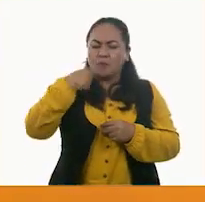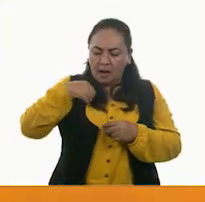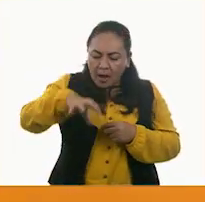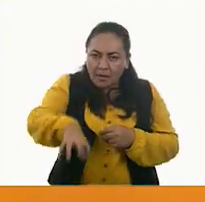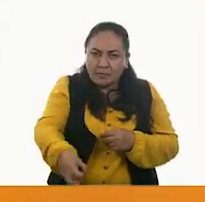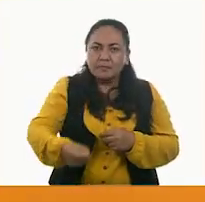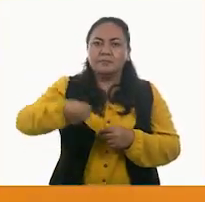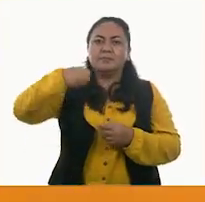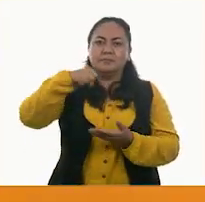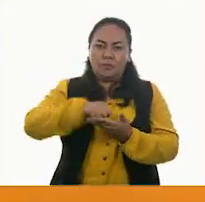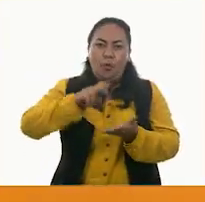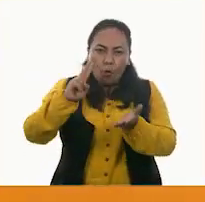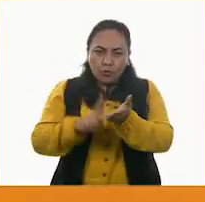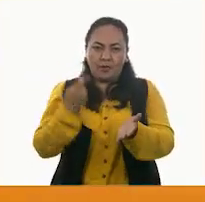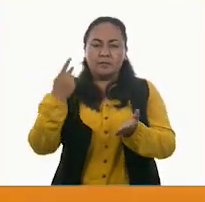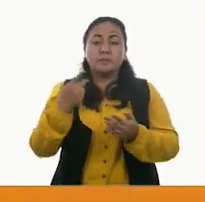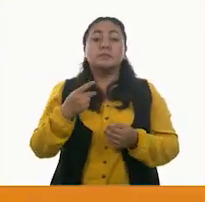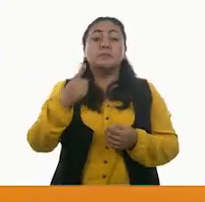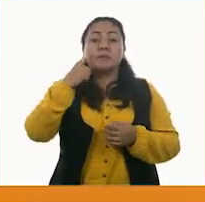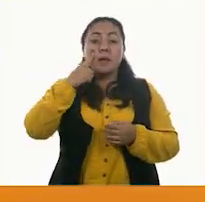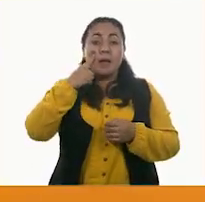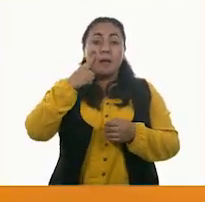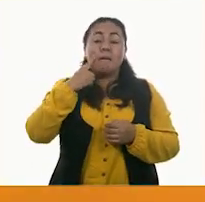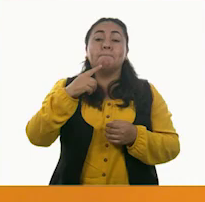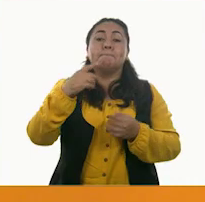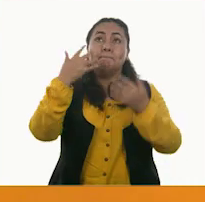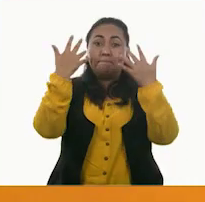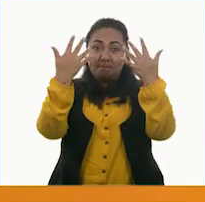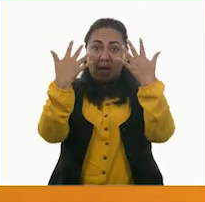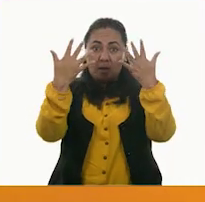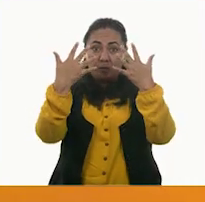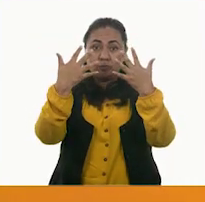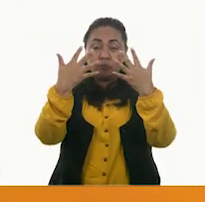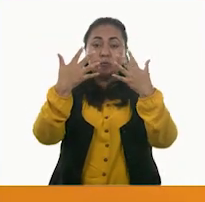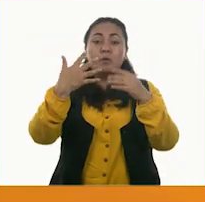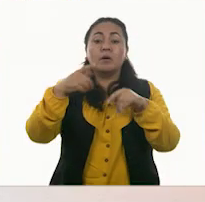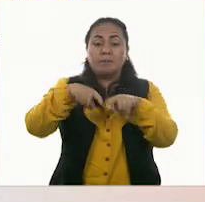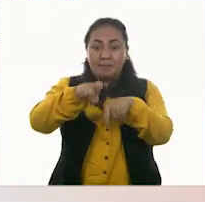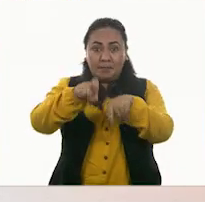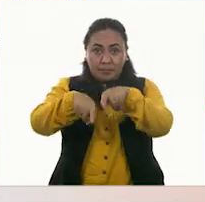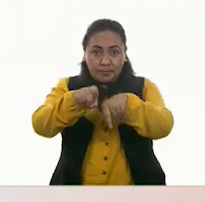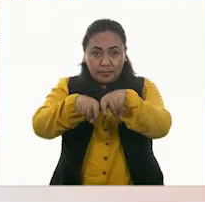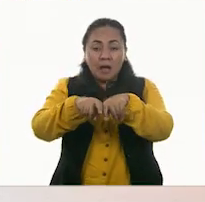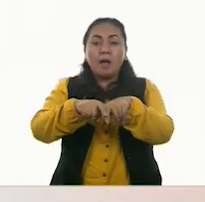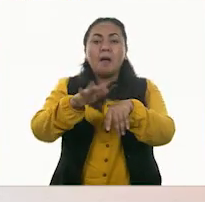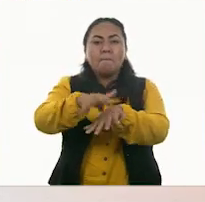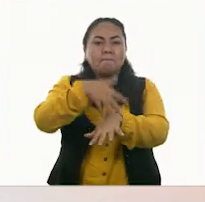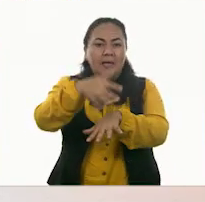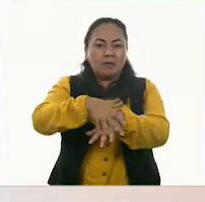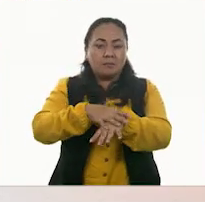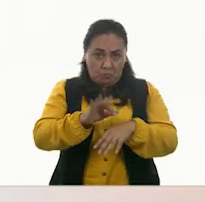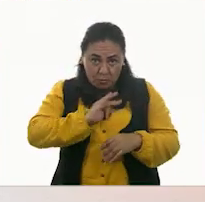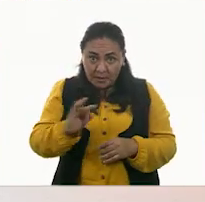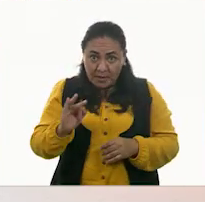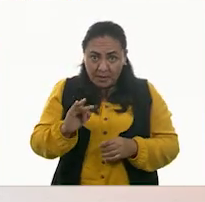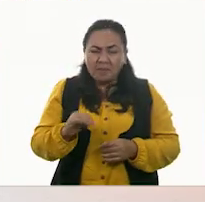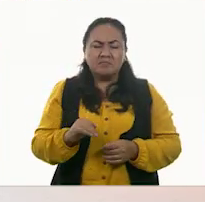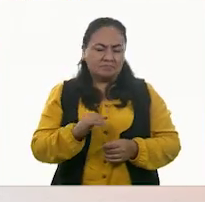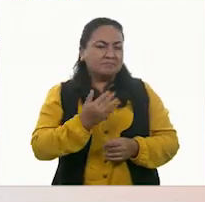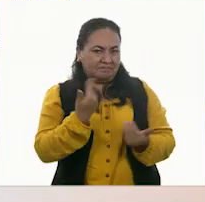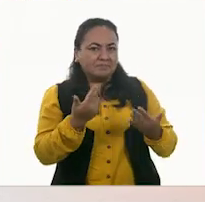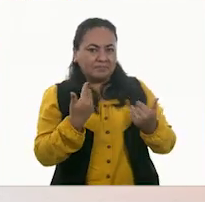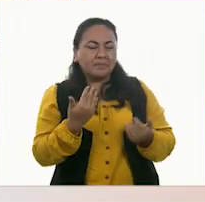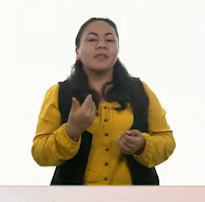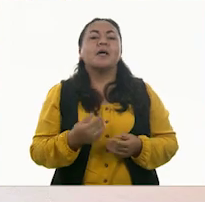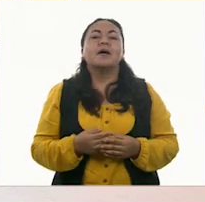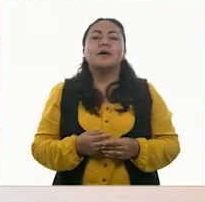trabajando. Manos, muslos, pies. ¿Venga? Bien. 30 segundos, ¿podremos hacerlo? Podremos. Venga, corre